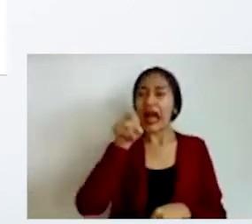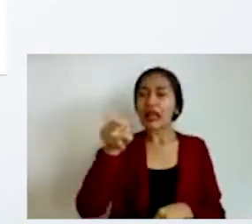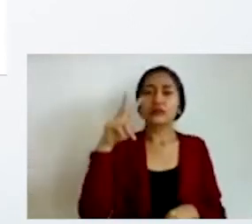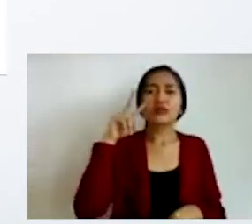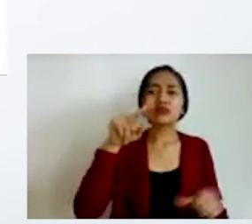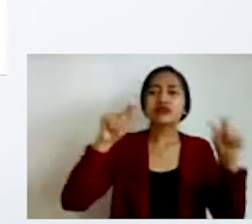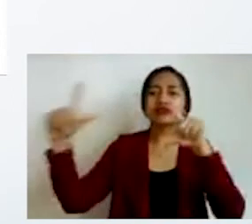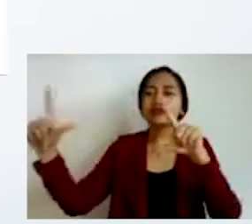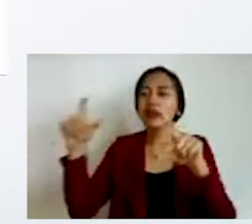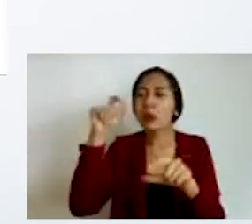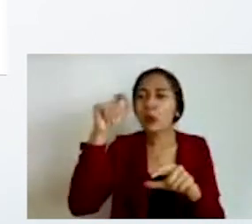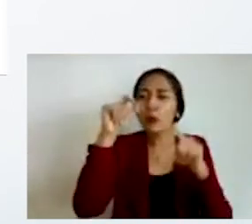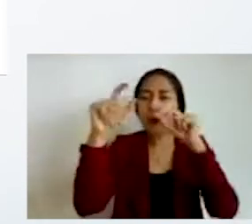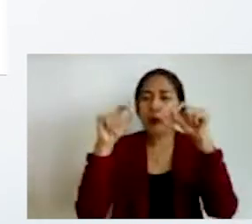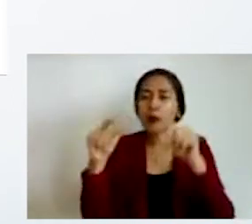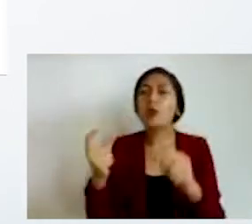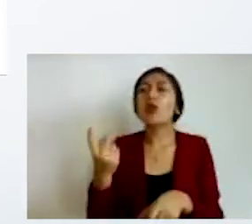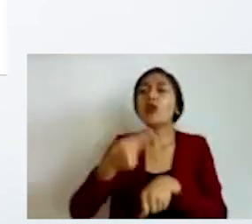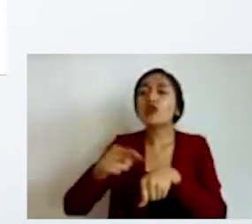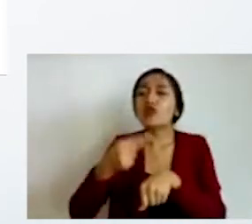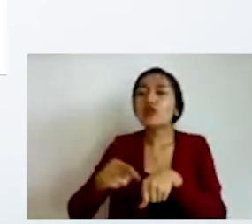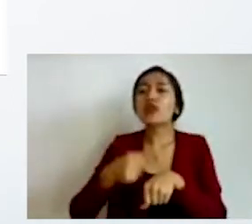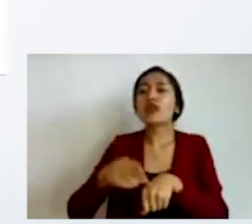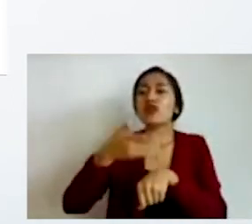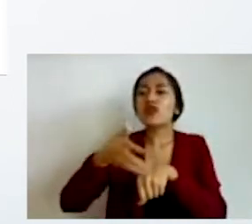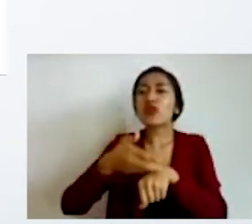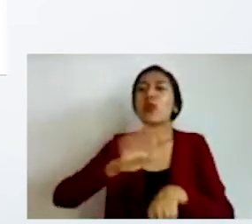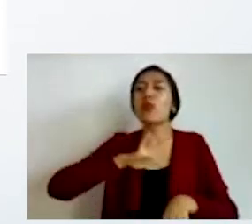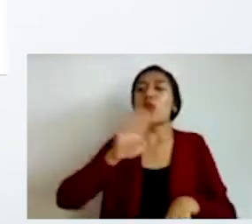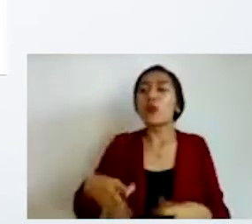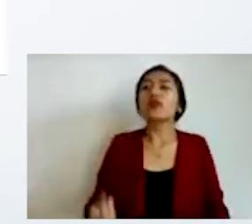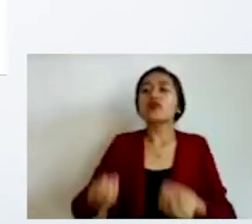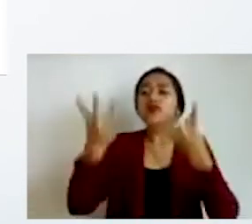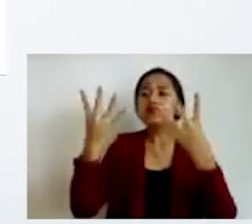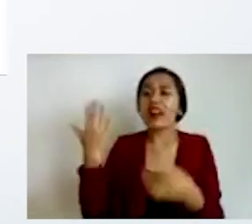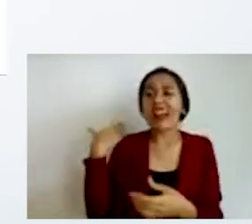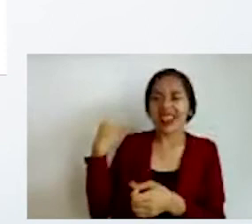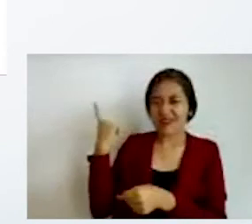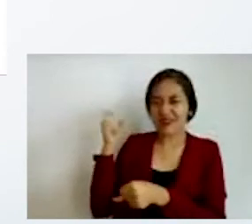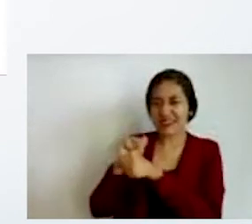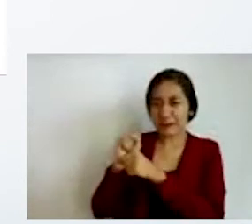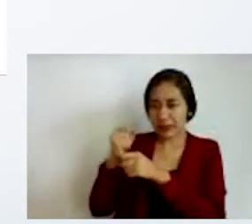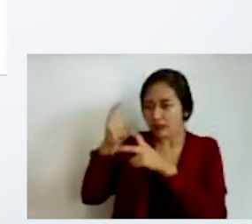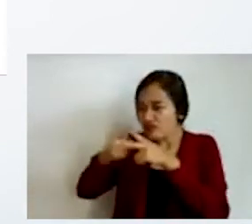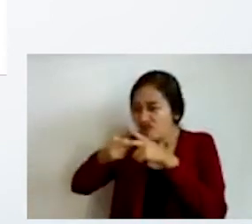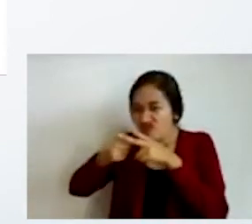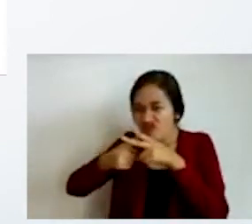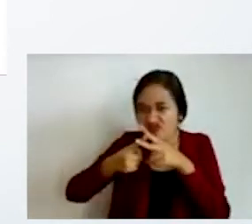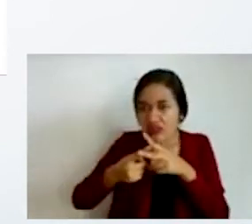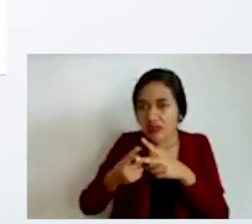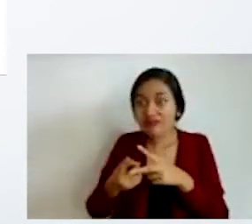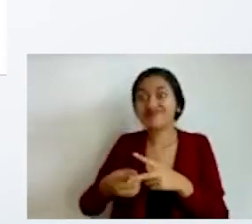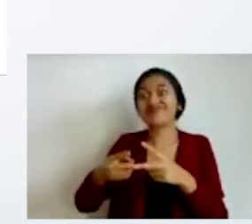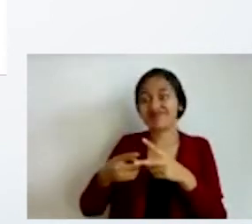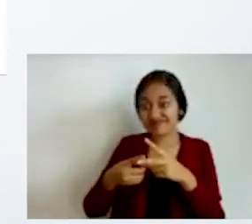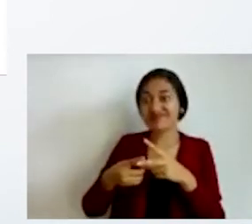número de muertes notificados también hasta hace una semana, pero en la altura sobre el eje de las X nos